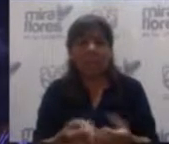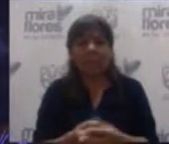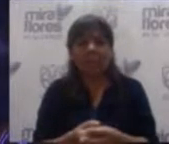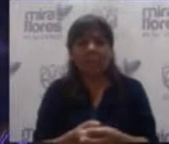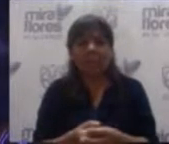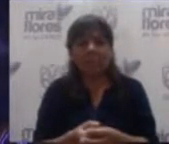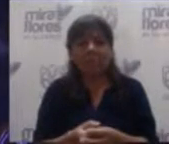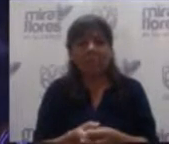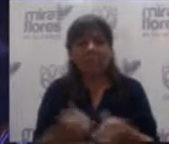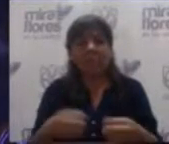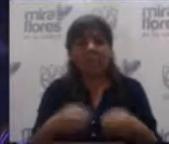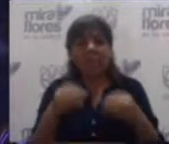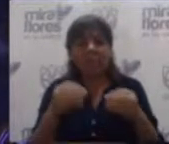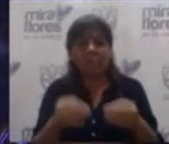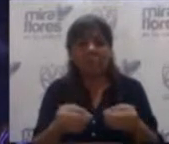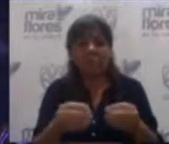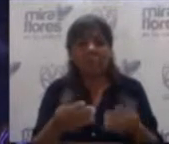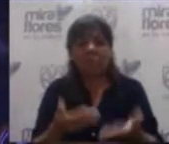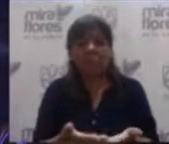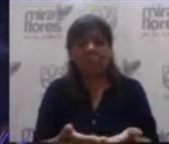que